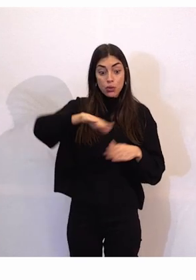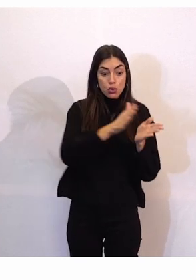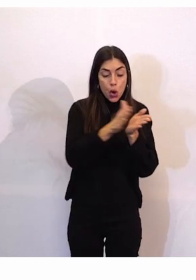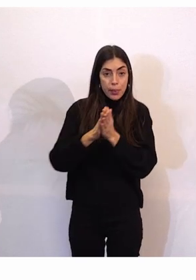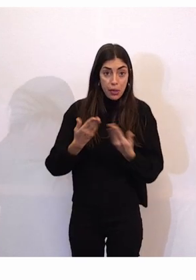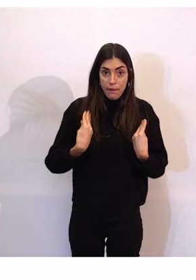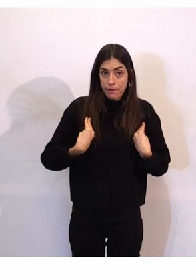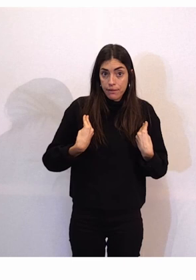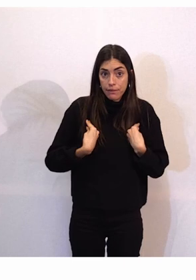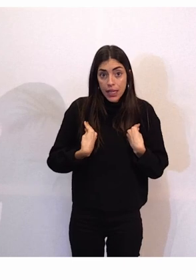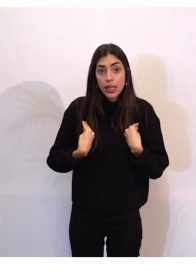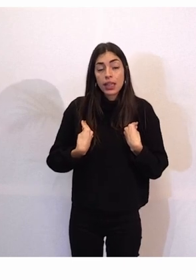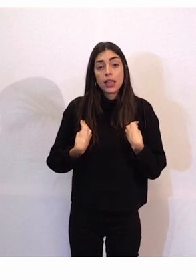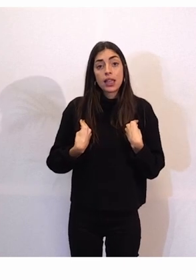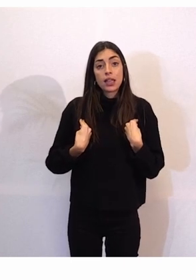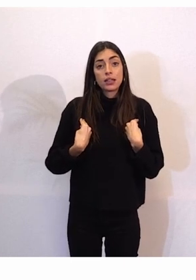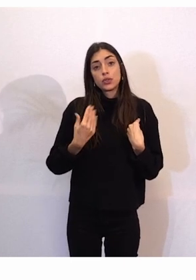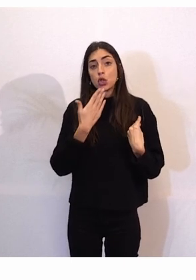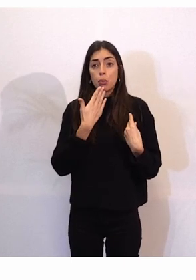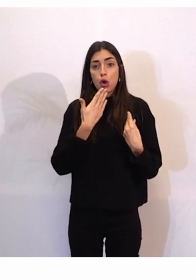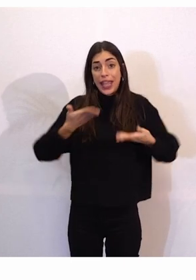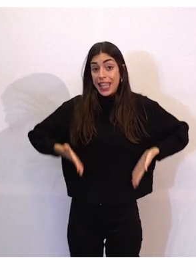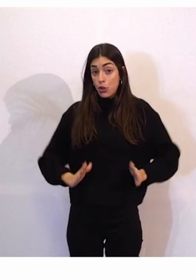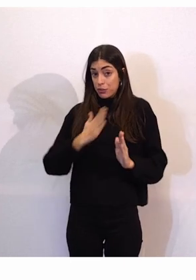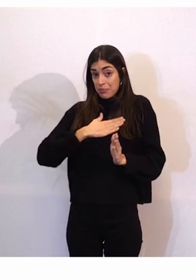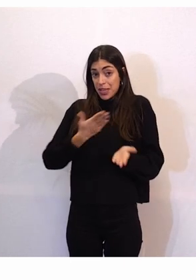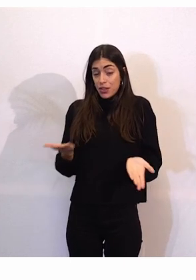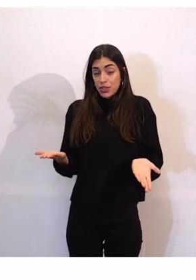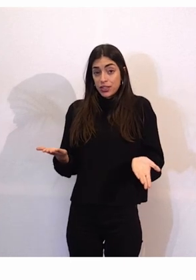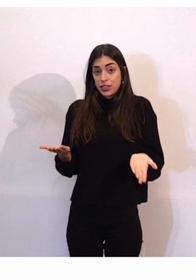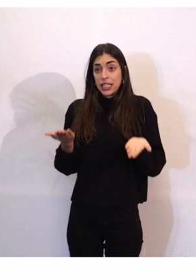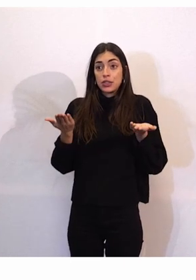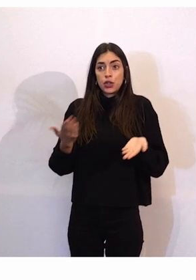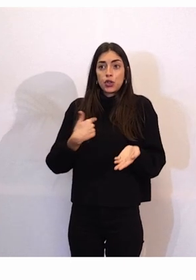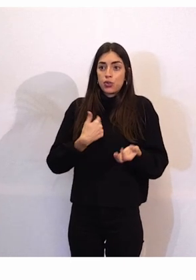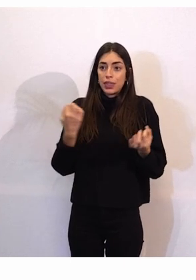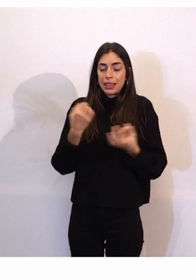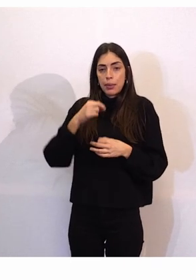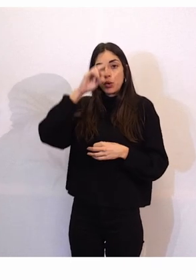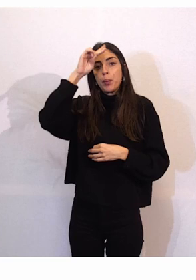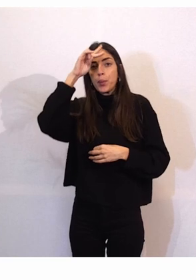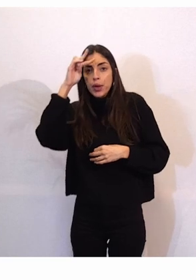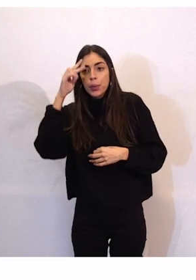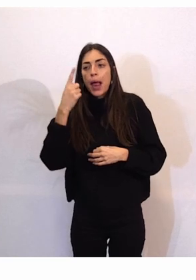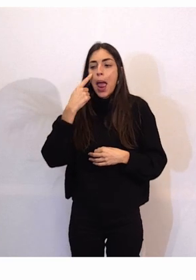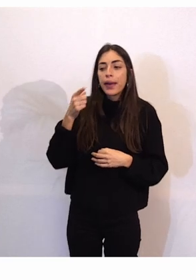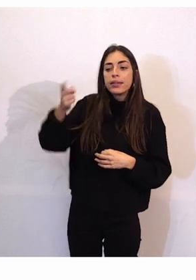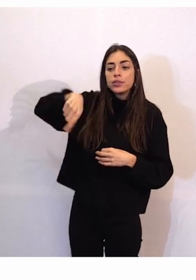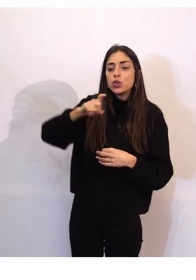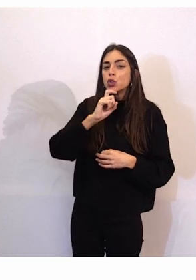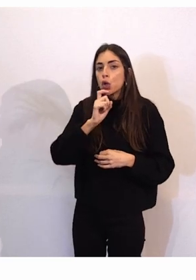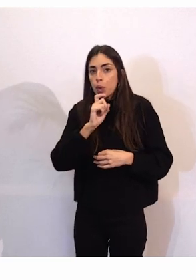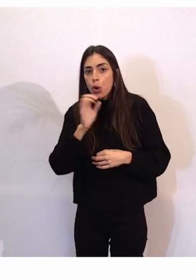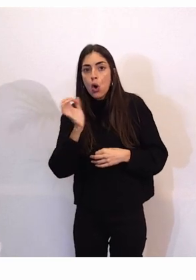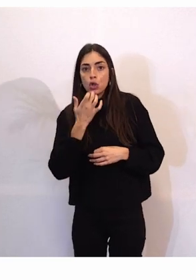de... son como mis hijos. Me tengo que preocupar también de cómo están ellos y de cómo la quieren o lo